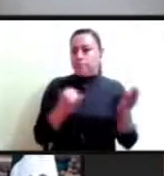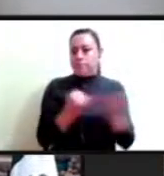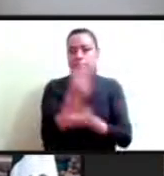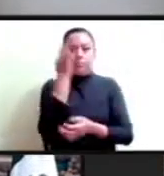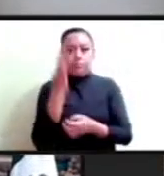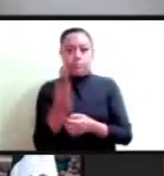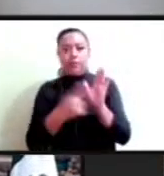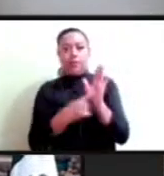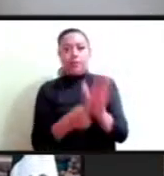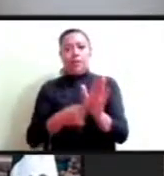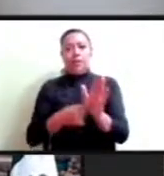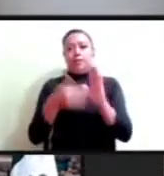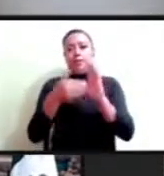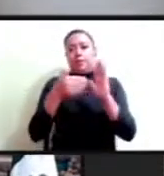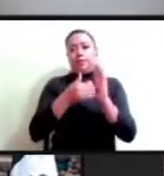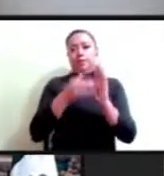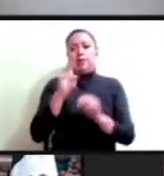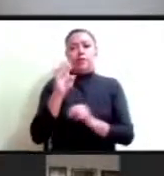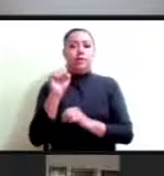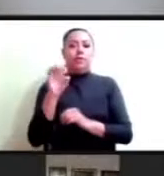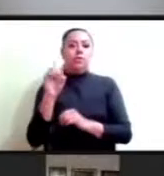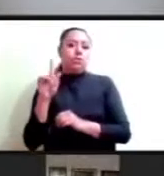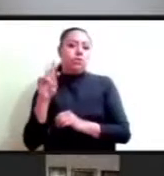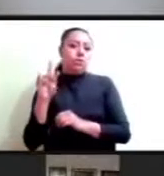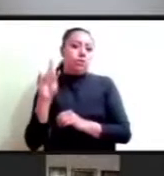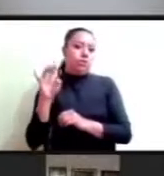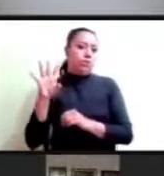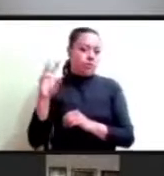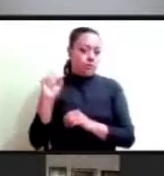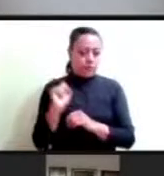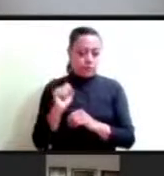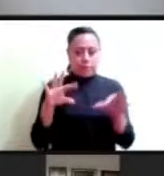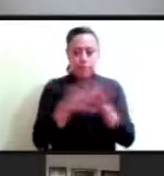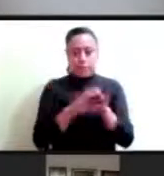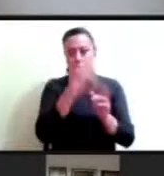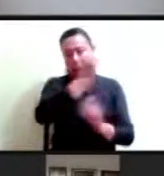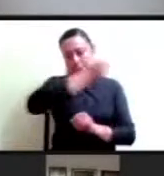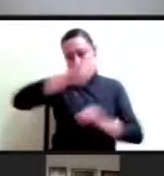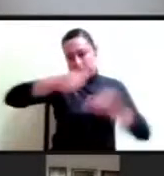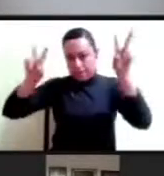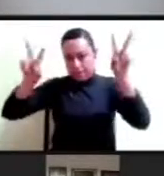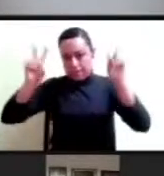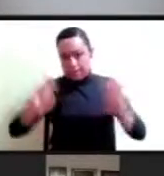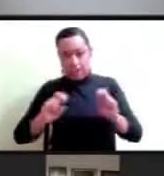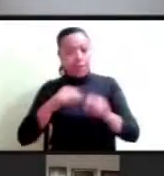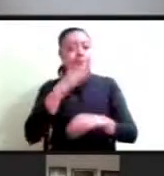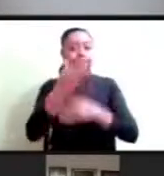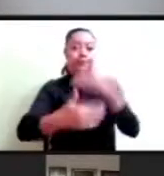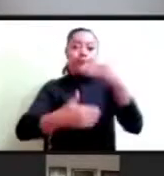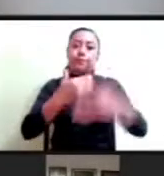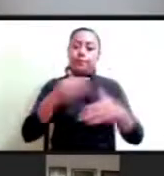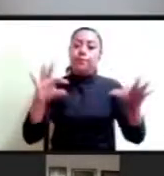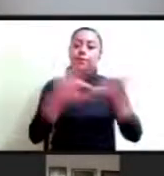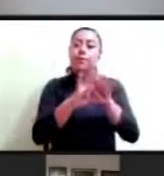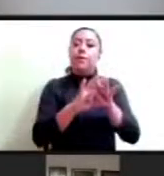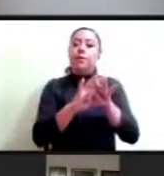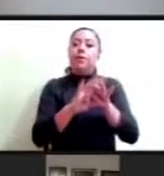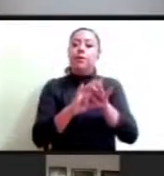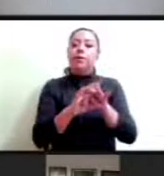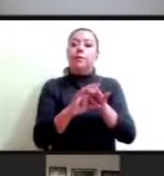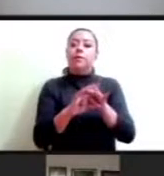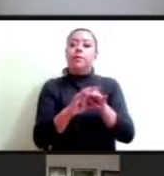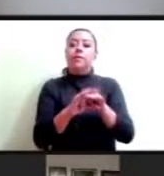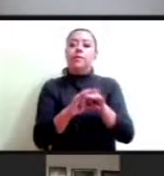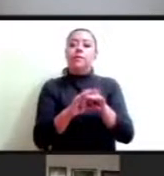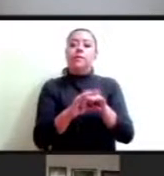los resolutivos concernientes a cada asunto y se procederá conforme a lo que dispone el